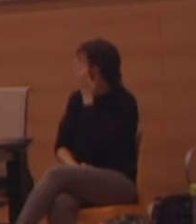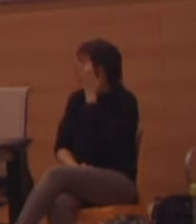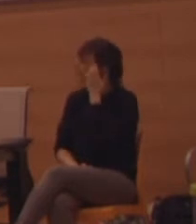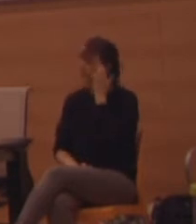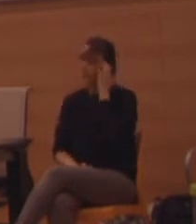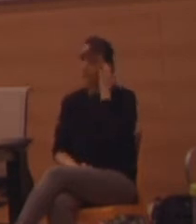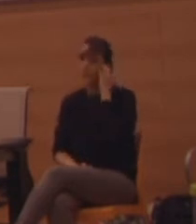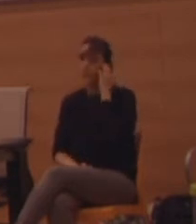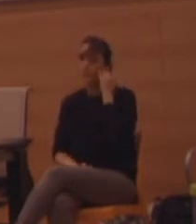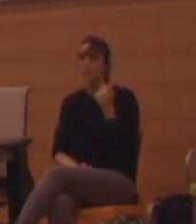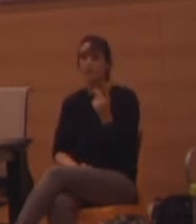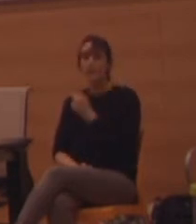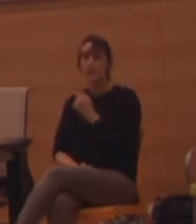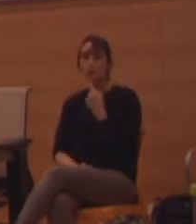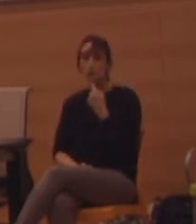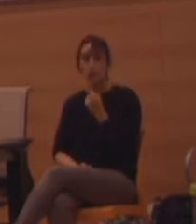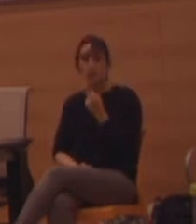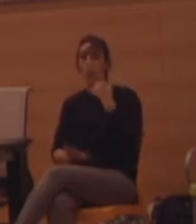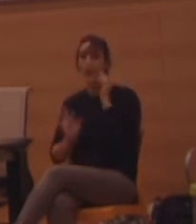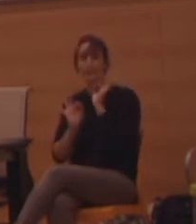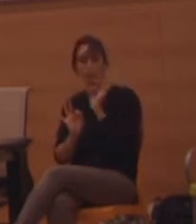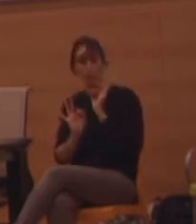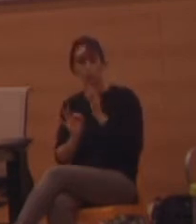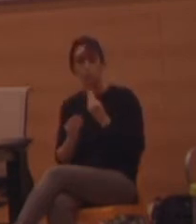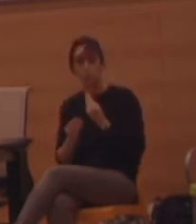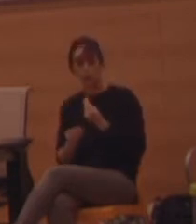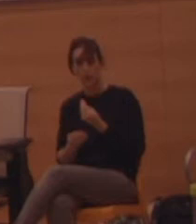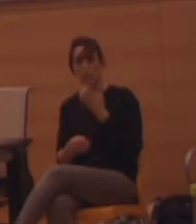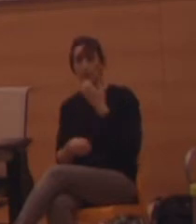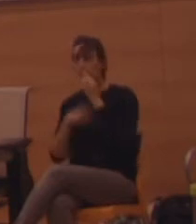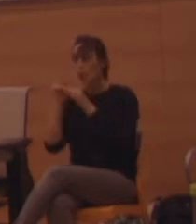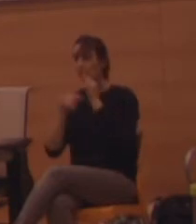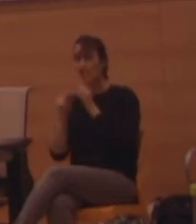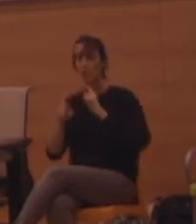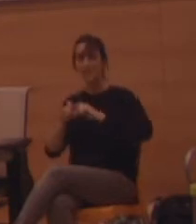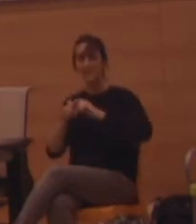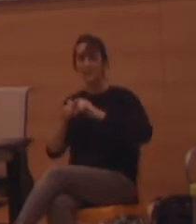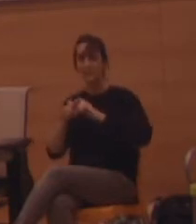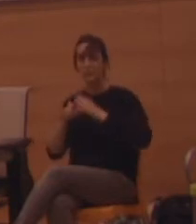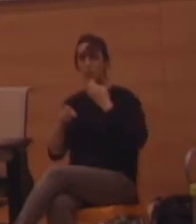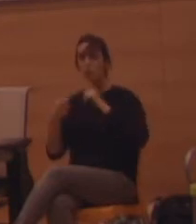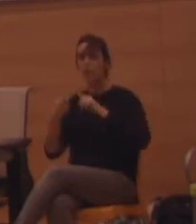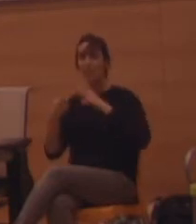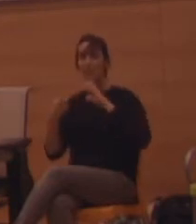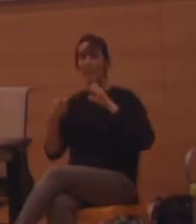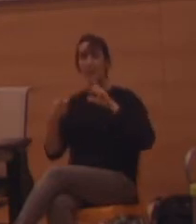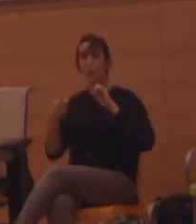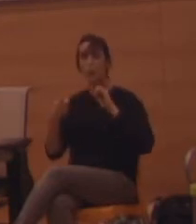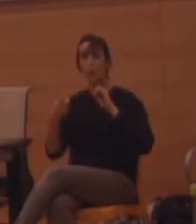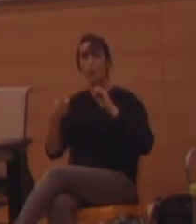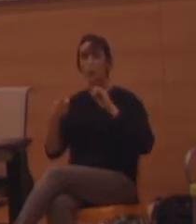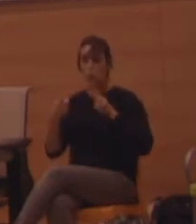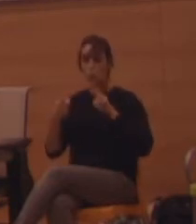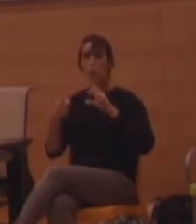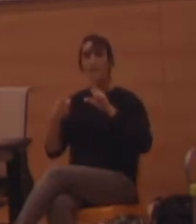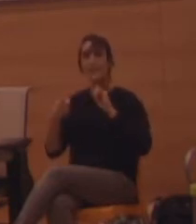Esto es lo que os he dicho ahora, que hay que tener siempre mucho cuidado, ¿no? Los tipos de infecciones que vamos a tener van a ser las celulitis, los abscesos o las